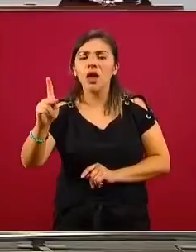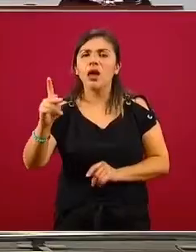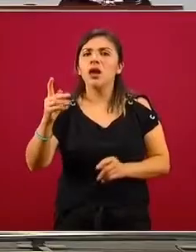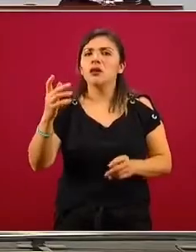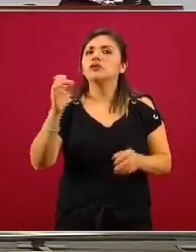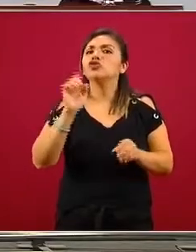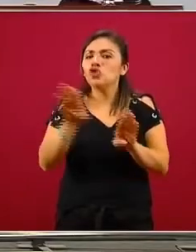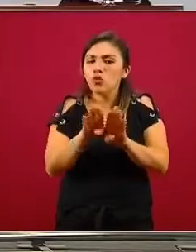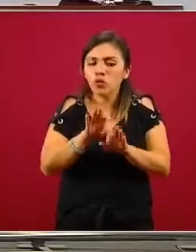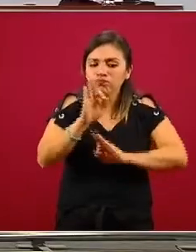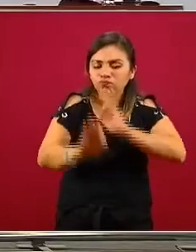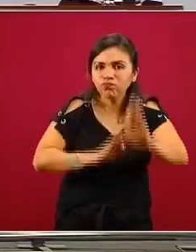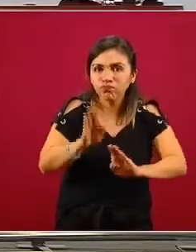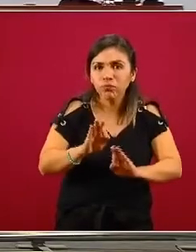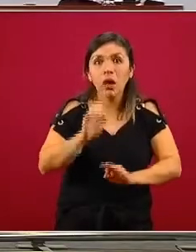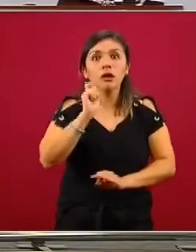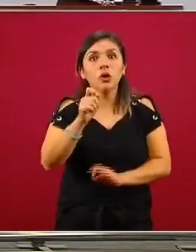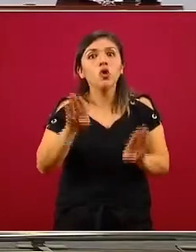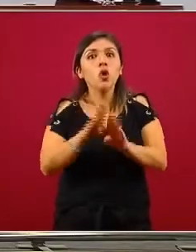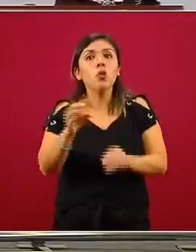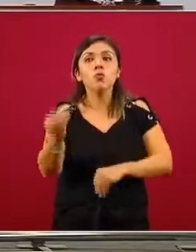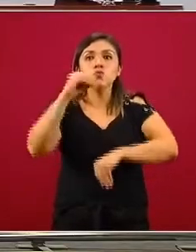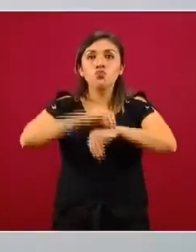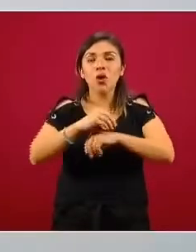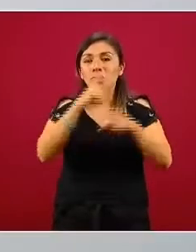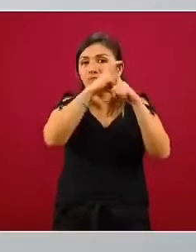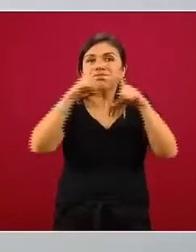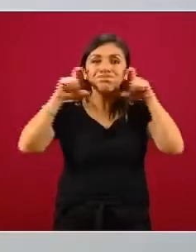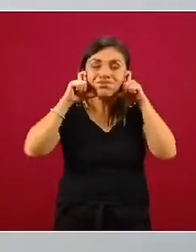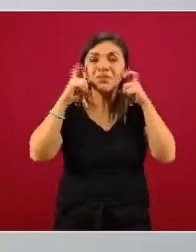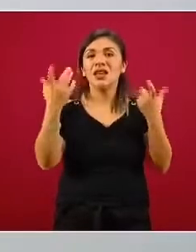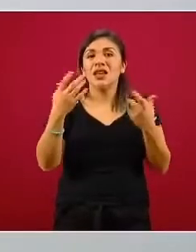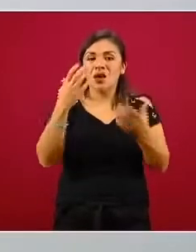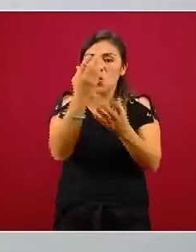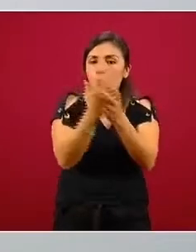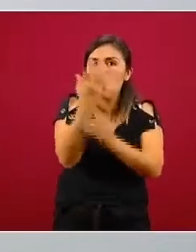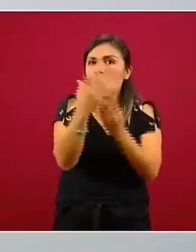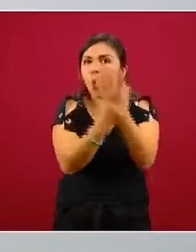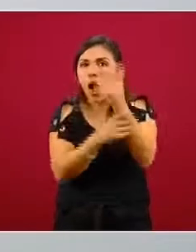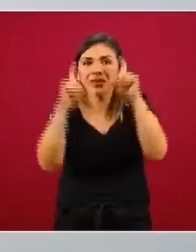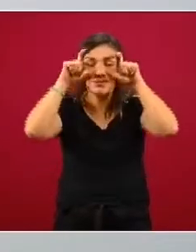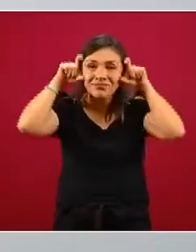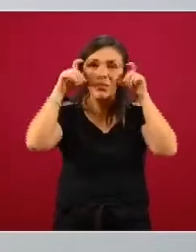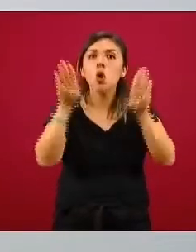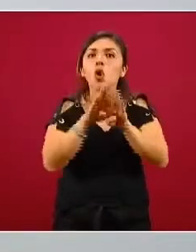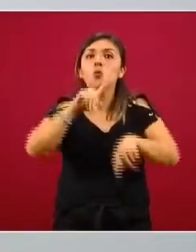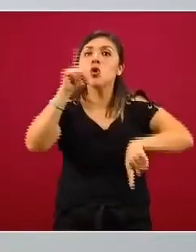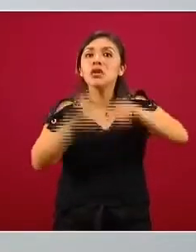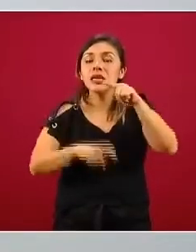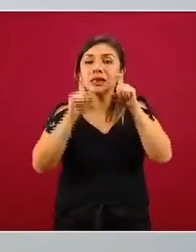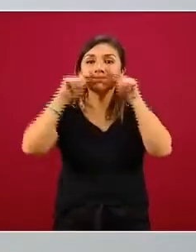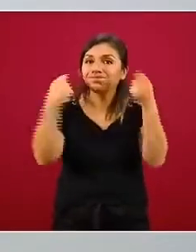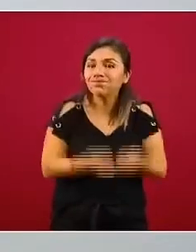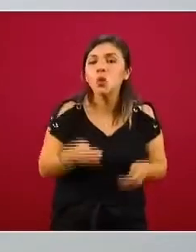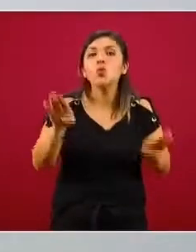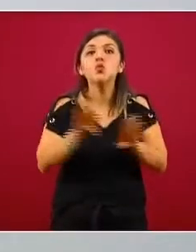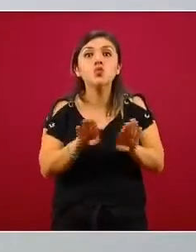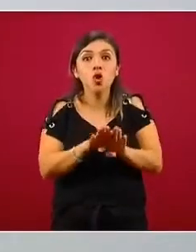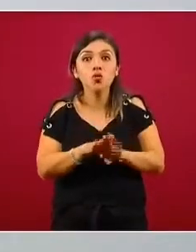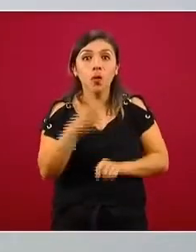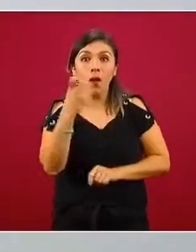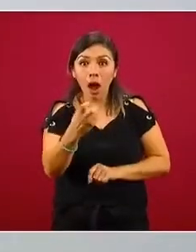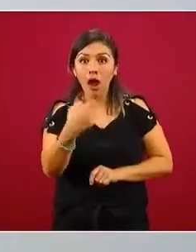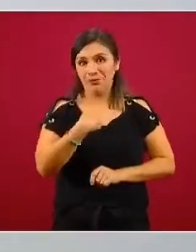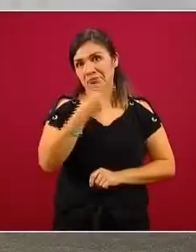tan importante, cómo te pones el equipo de protección personal, pero también cómo te lo estás retirando. Y yo